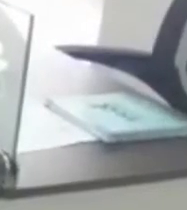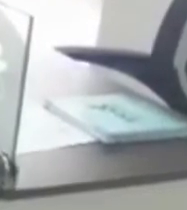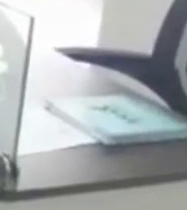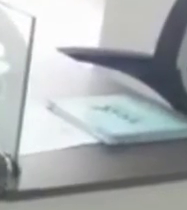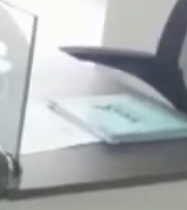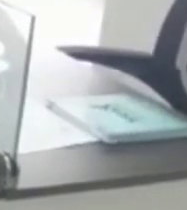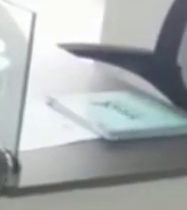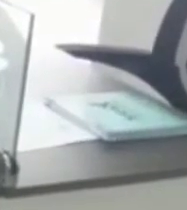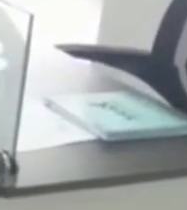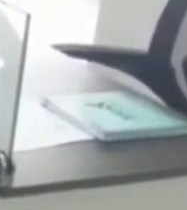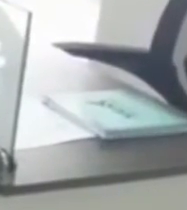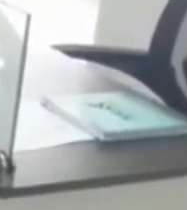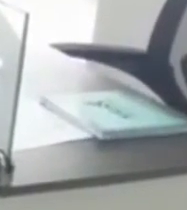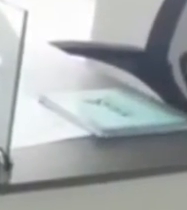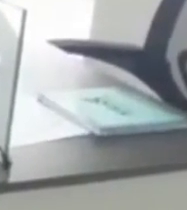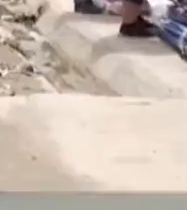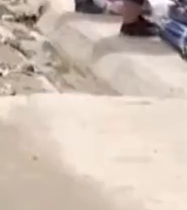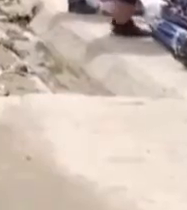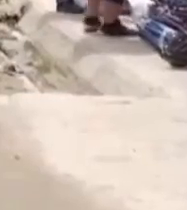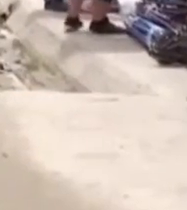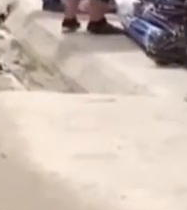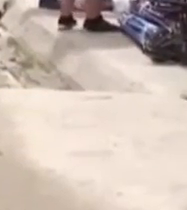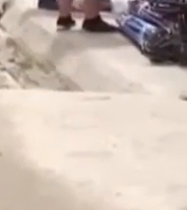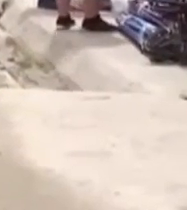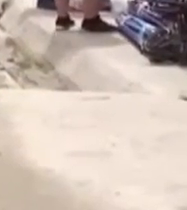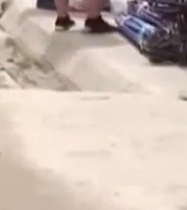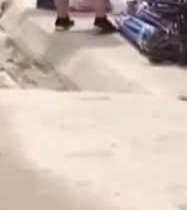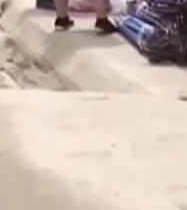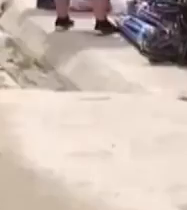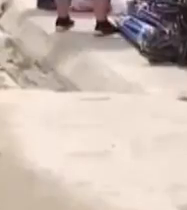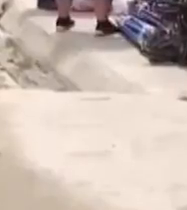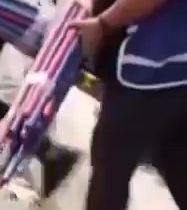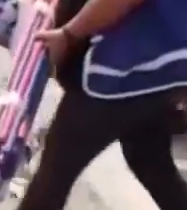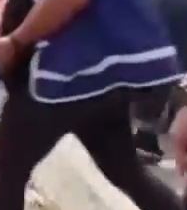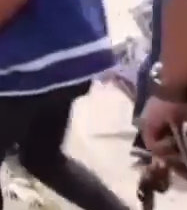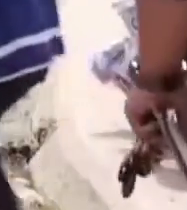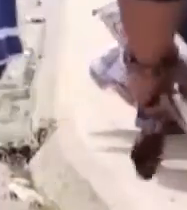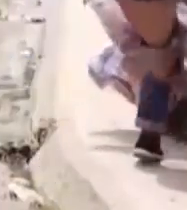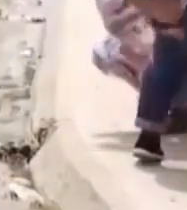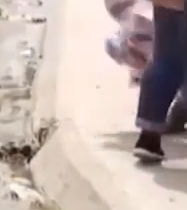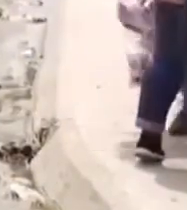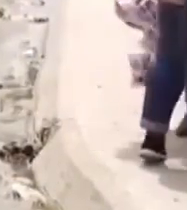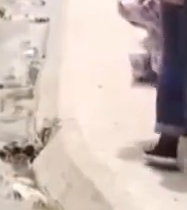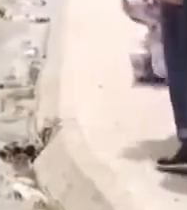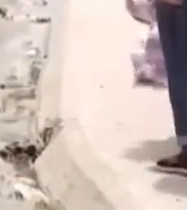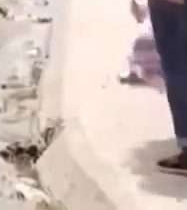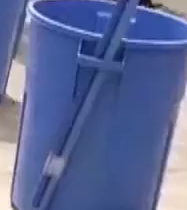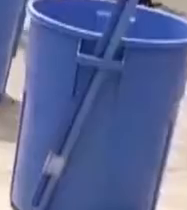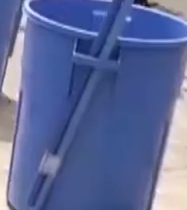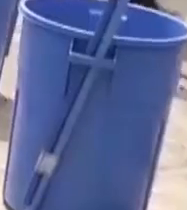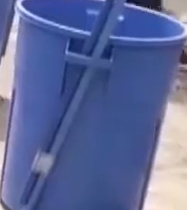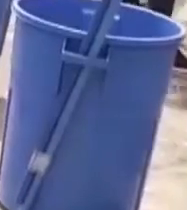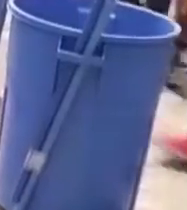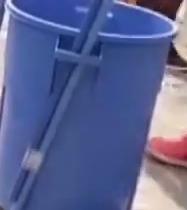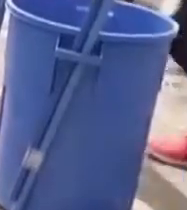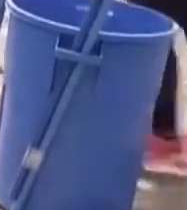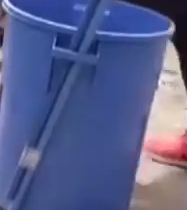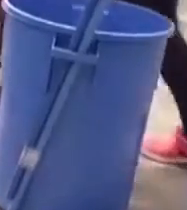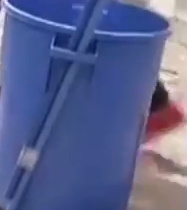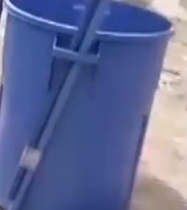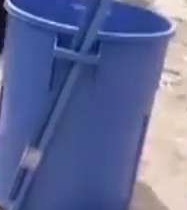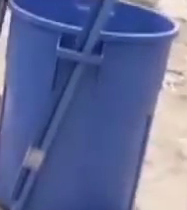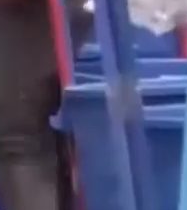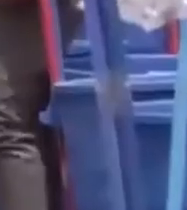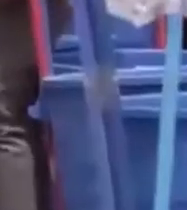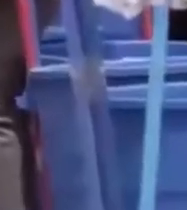establecidas la promesa del gobierno del presidente juan orlando hernández de apoyar a los afectados por esta ello